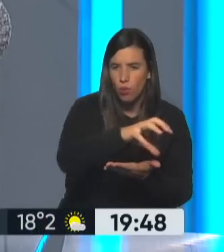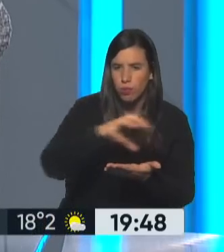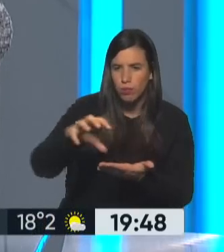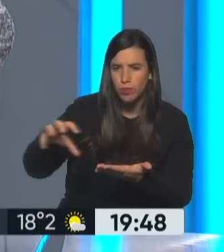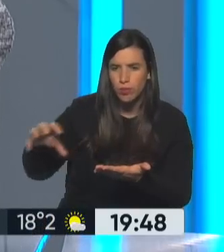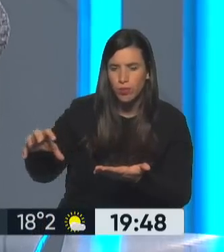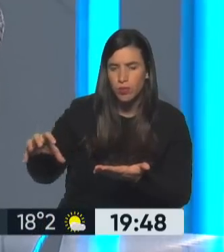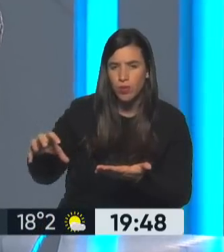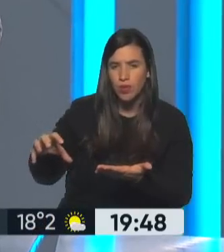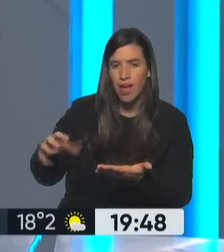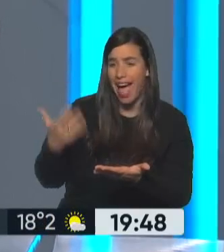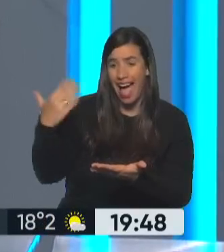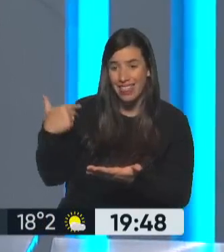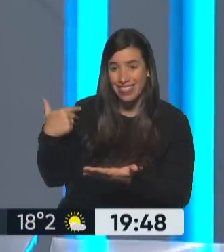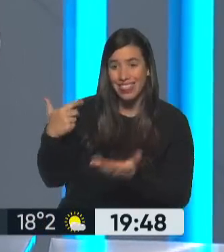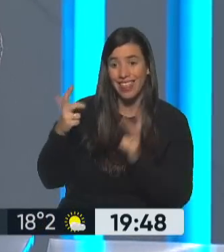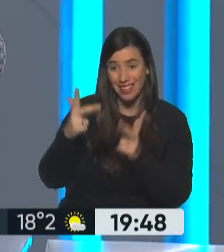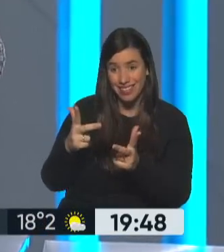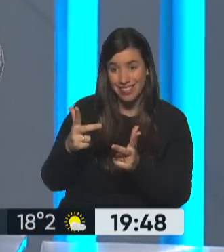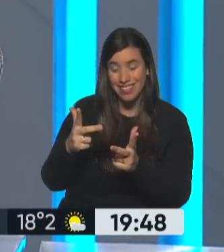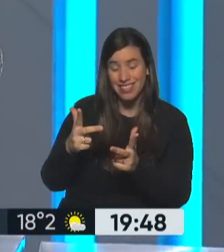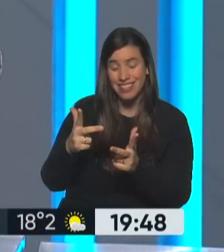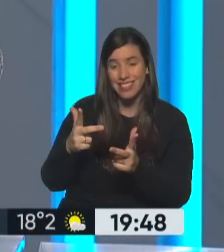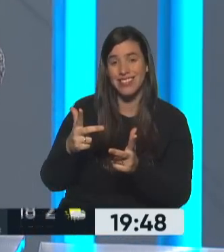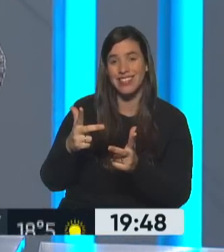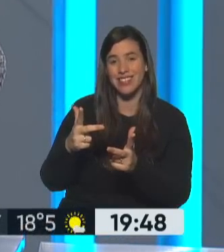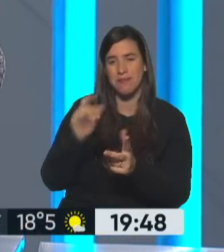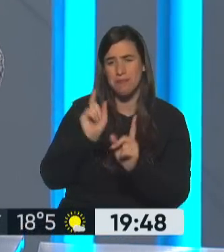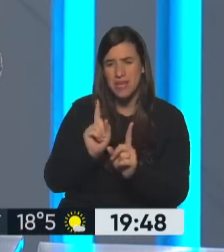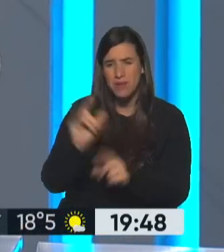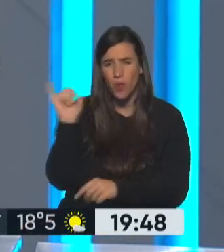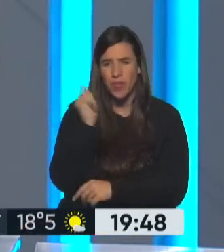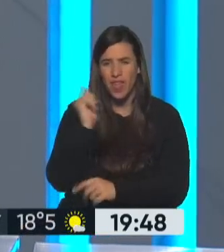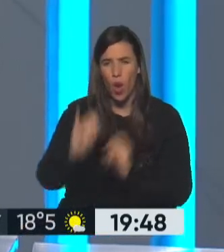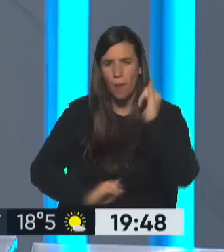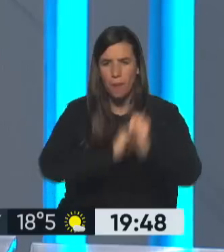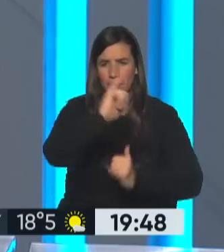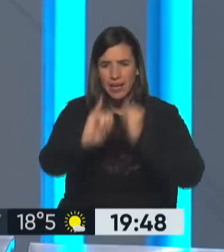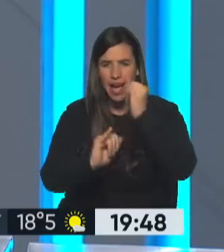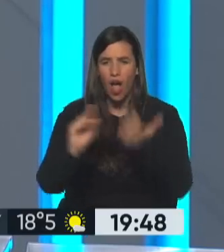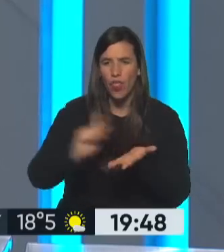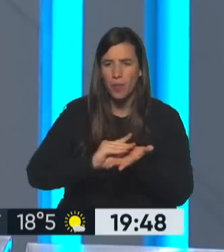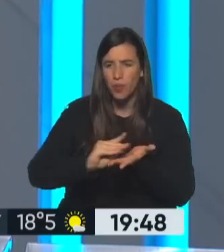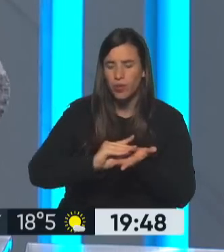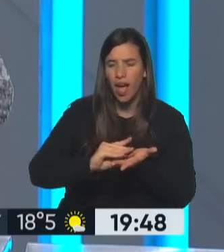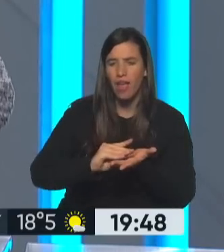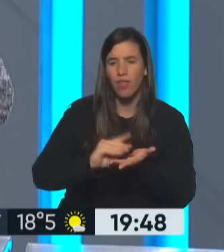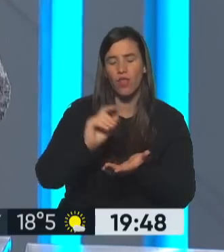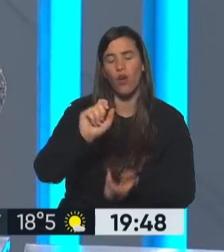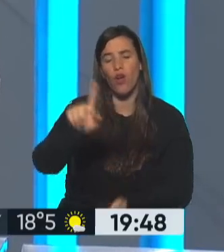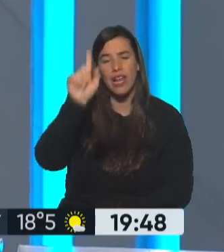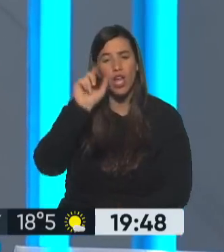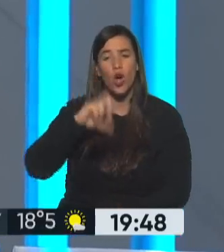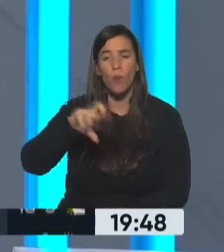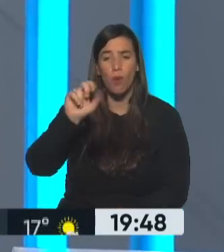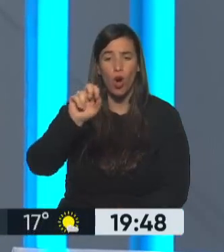escuchábamos antes de Rosati, ¿no? Y claramente todo lo que está explicando recién en ese desarrollo el diputado nacional Leopoldo Moro, que de hecho